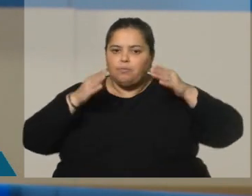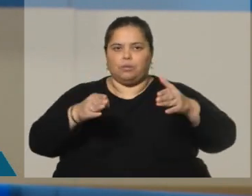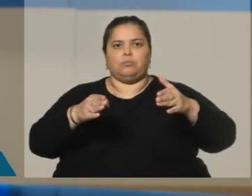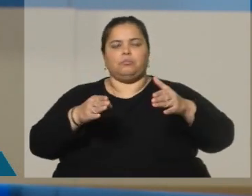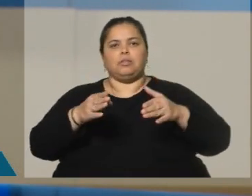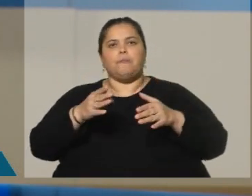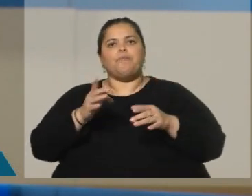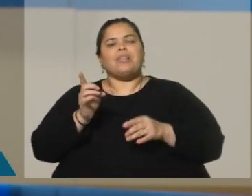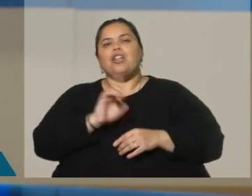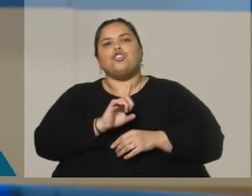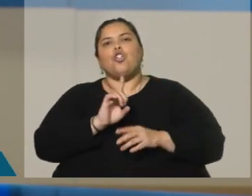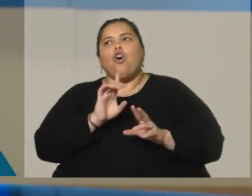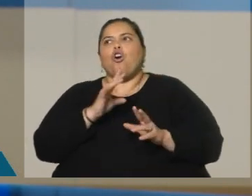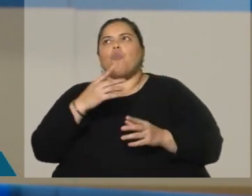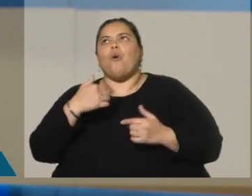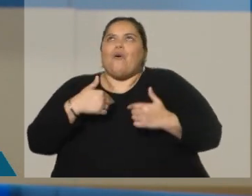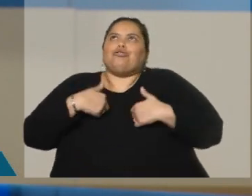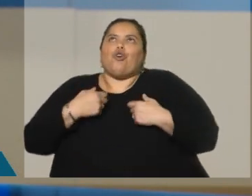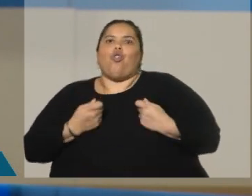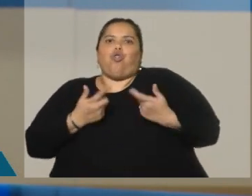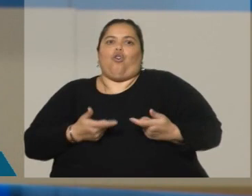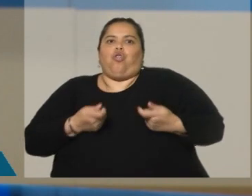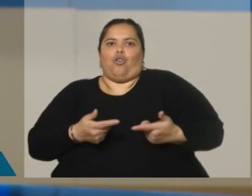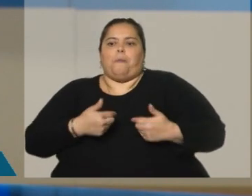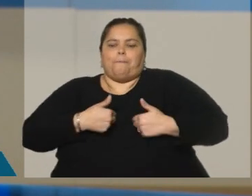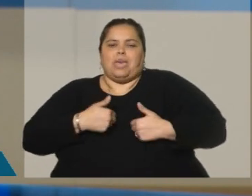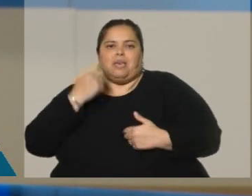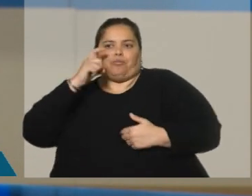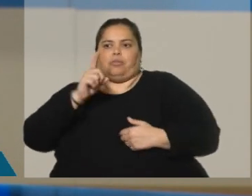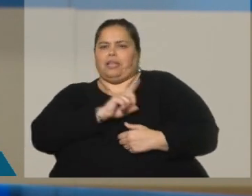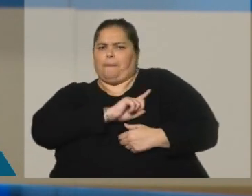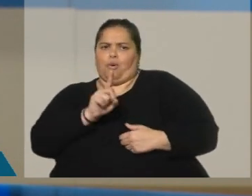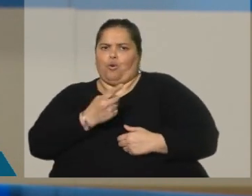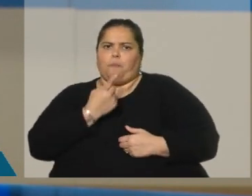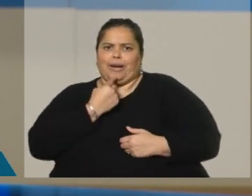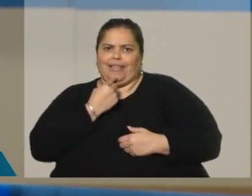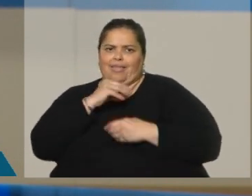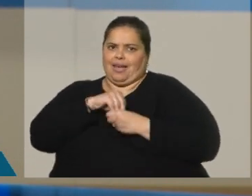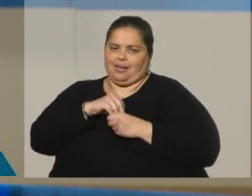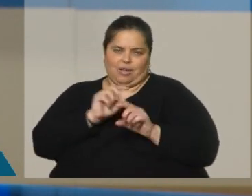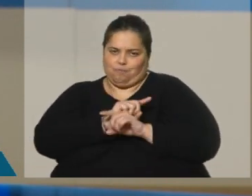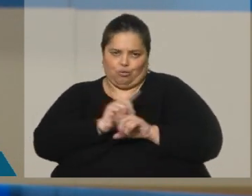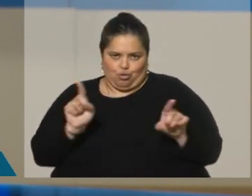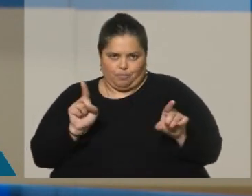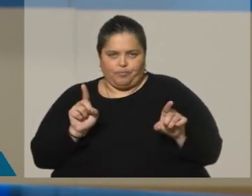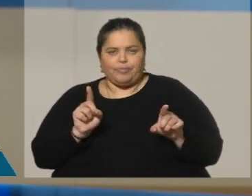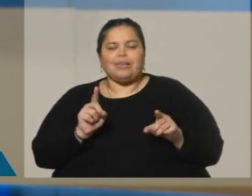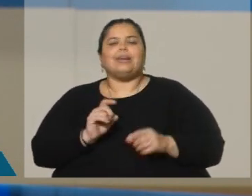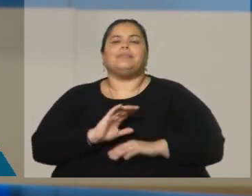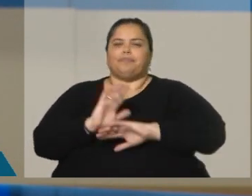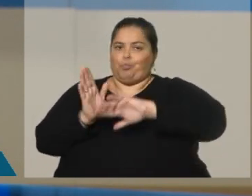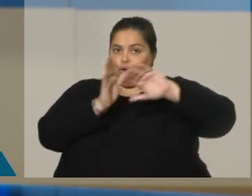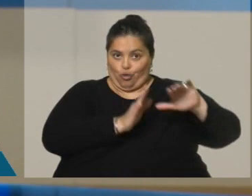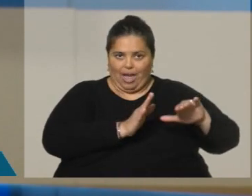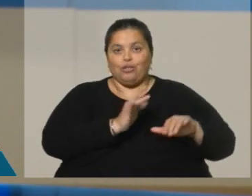sea sub y menos partidaria en ese sentido indudablemente que las